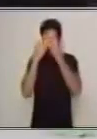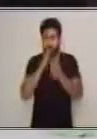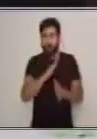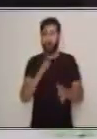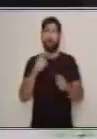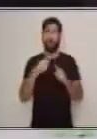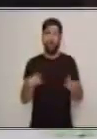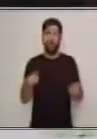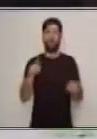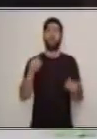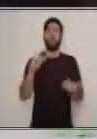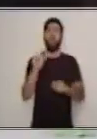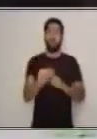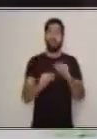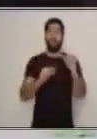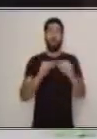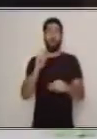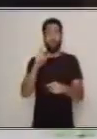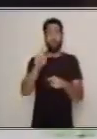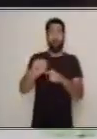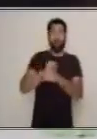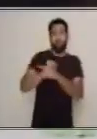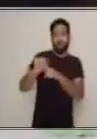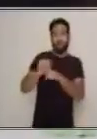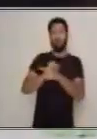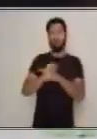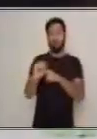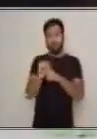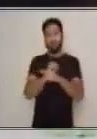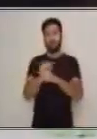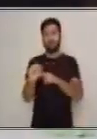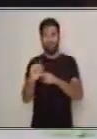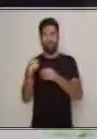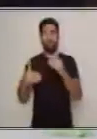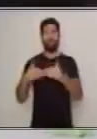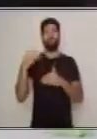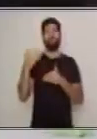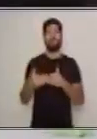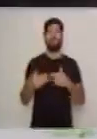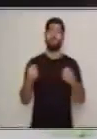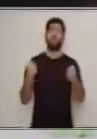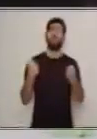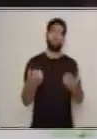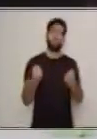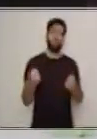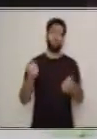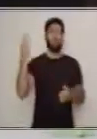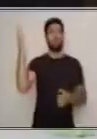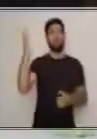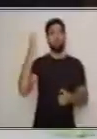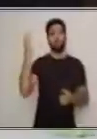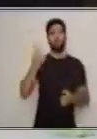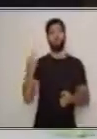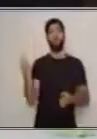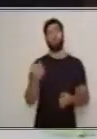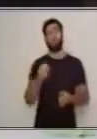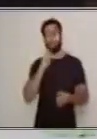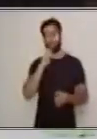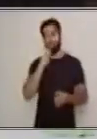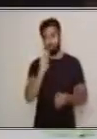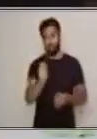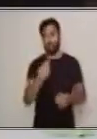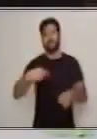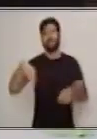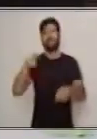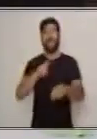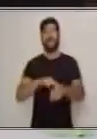Pero poquito a poquito, practicando estas destrezas, tú vas a lograr exponer de una forma oral más natural